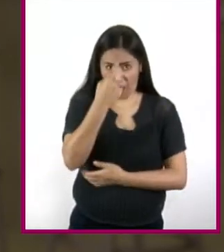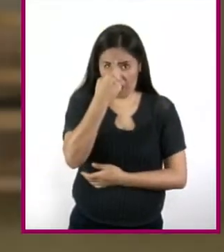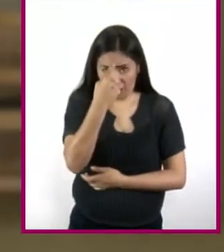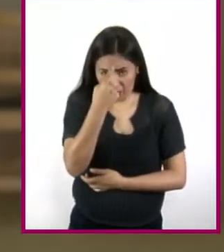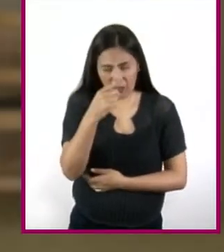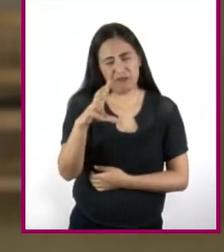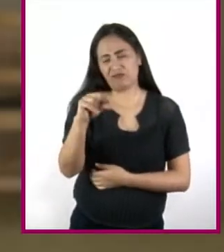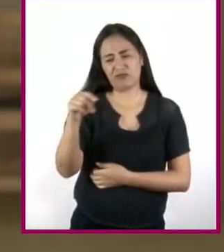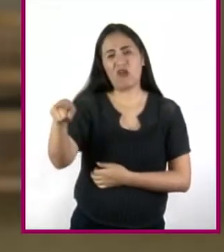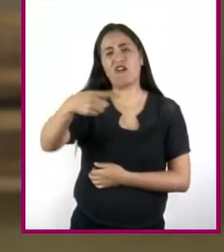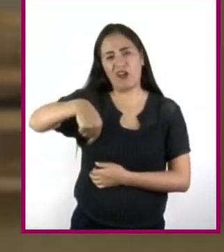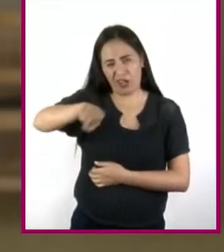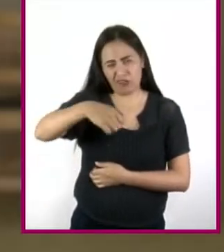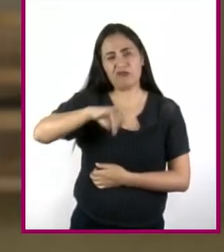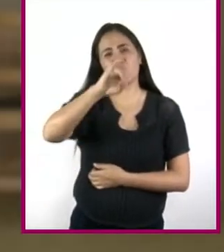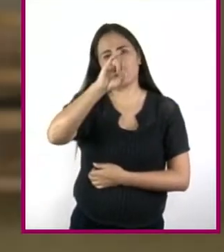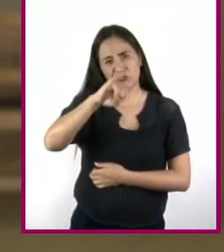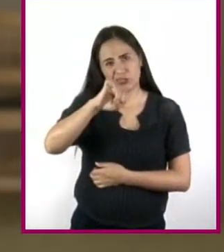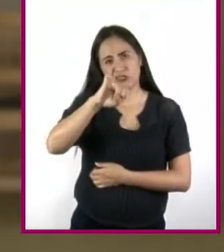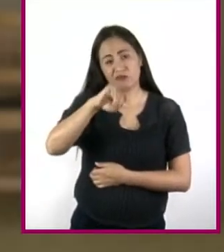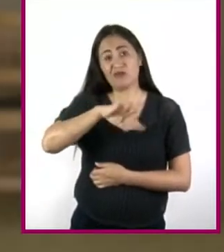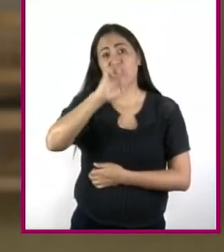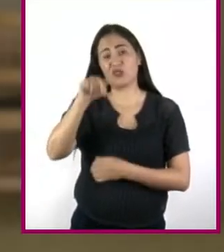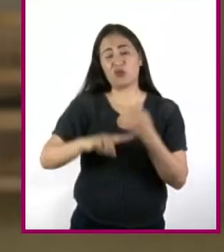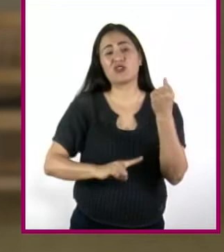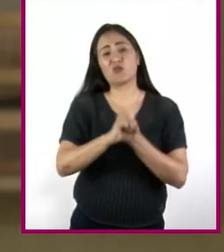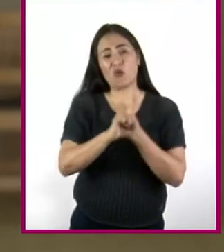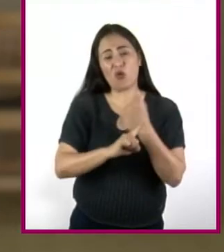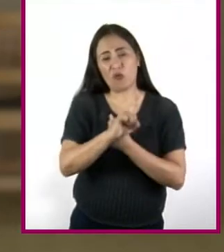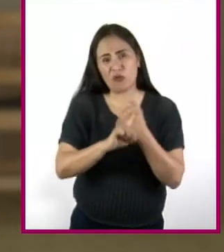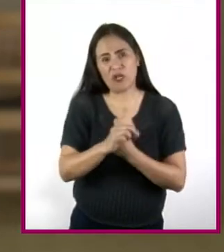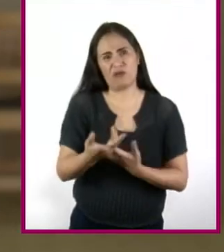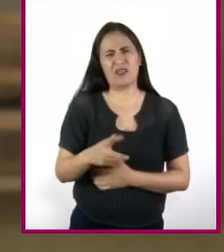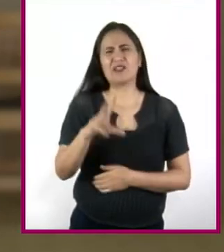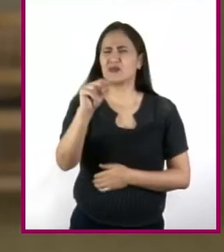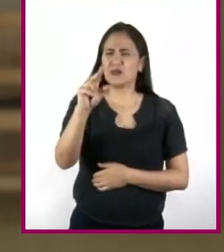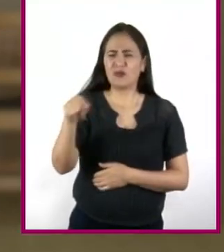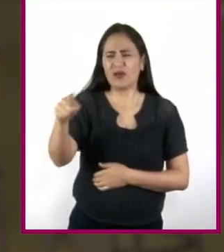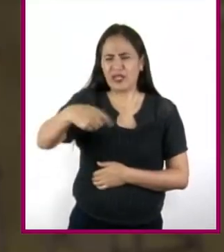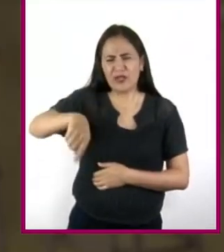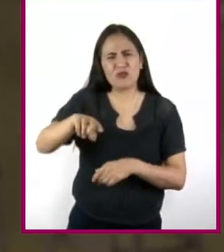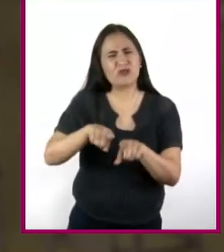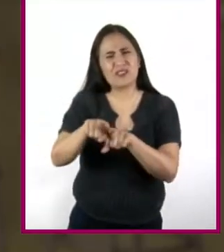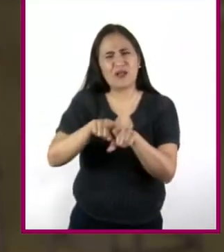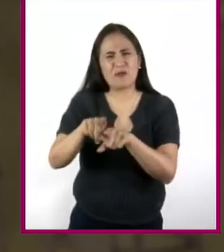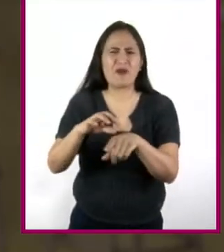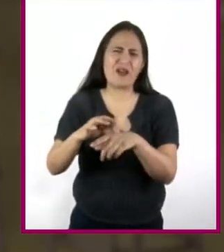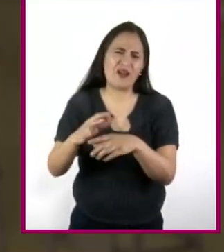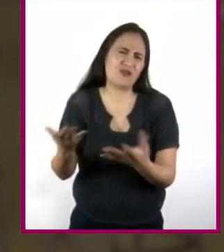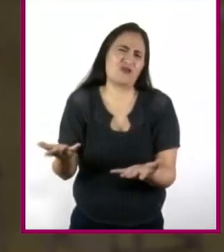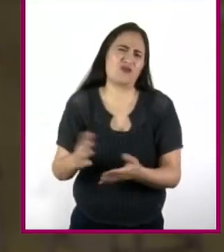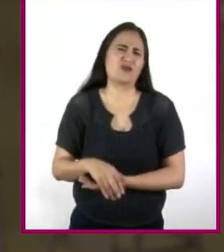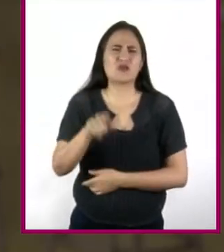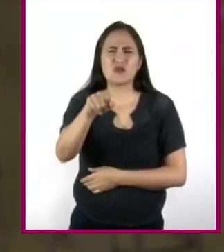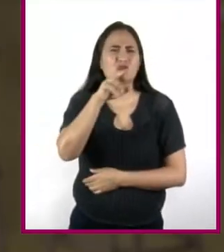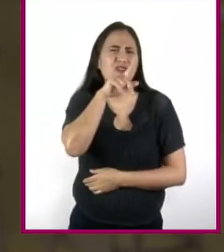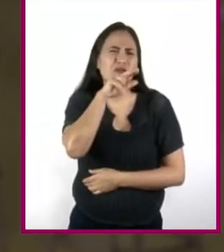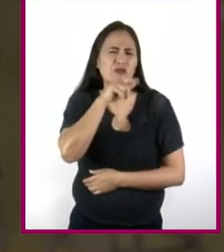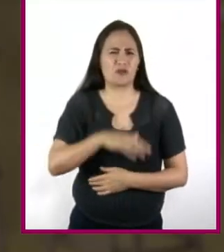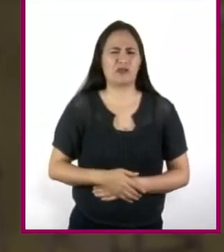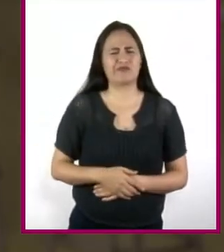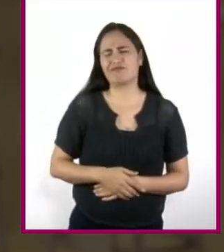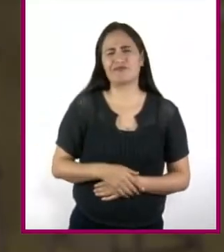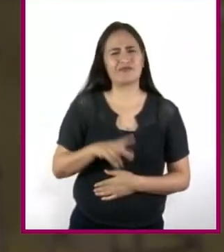lío. Bueno, pero son todos hermanos. Seguro se van a apoyar. ¿Por qué te preocupa? No, Lu, no los